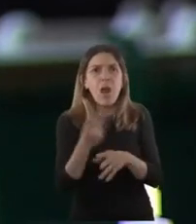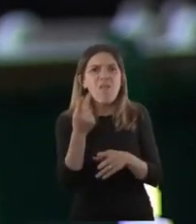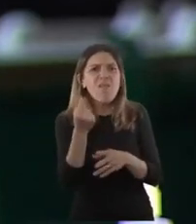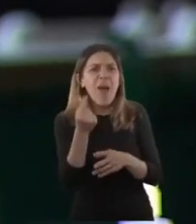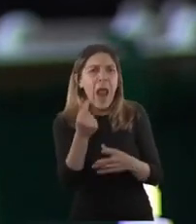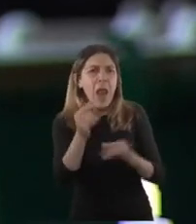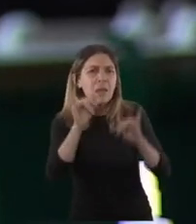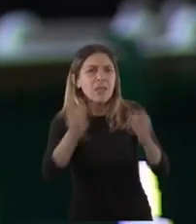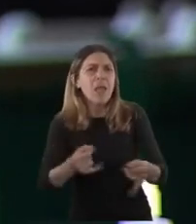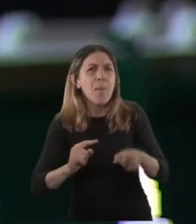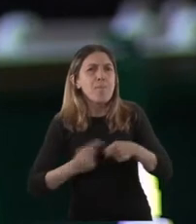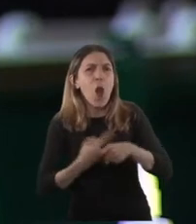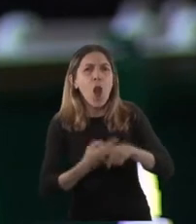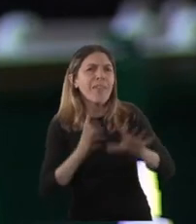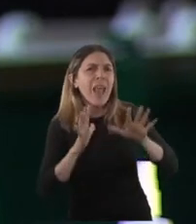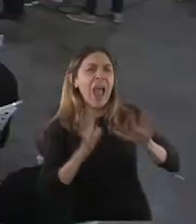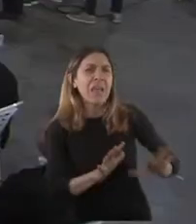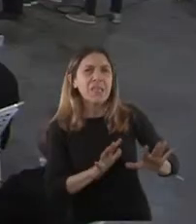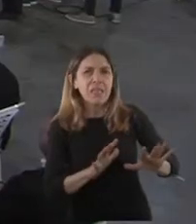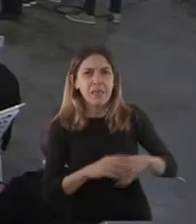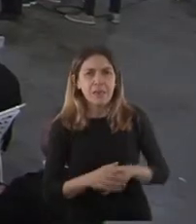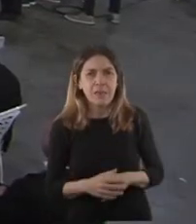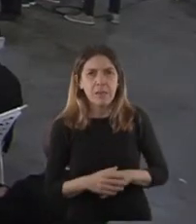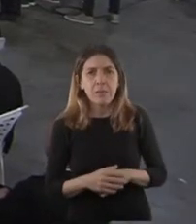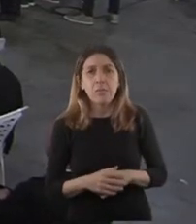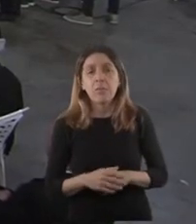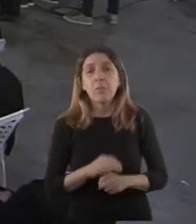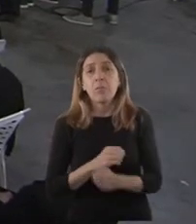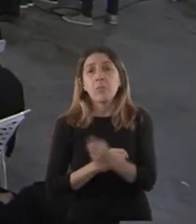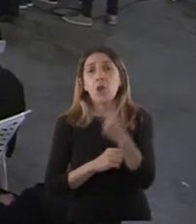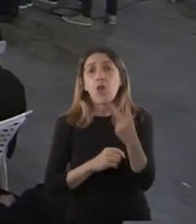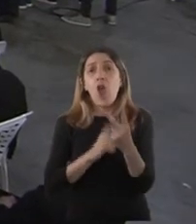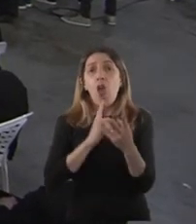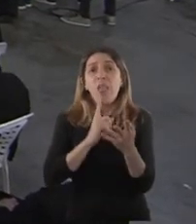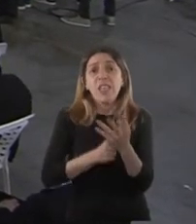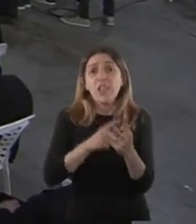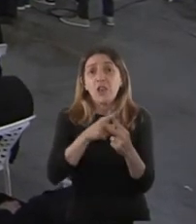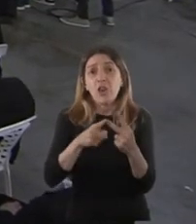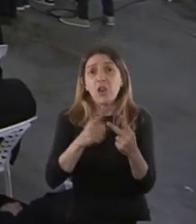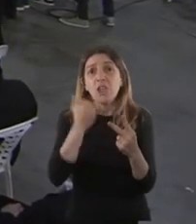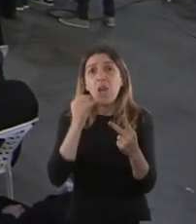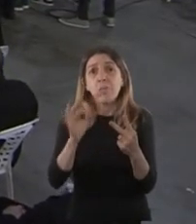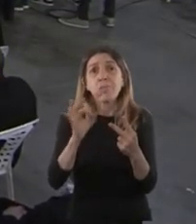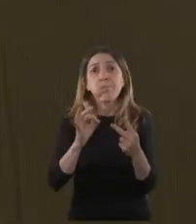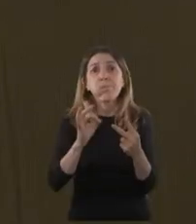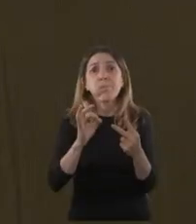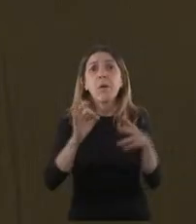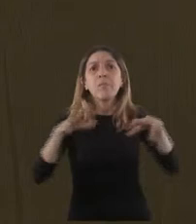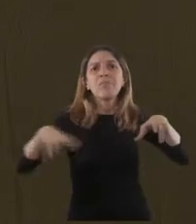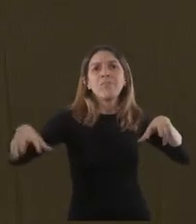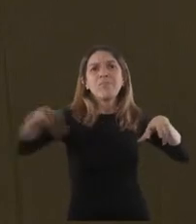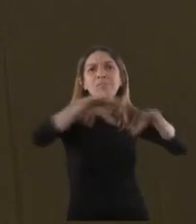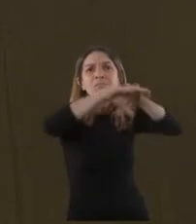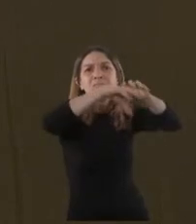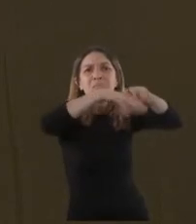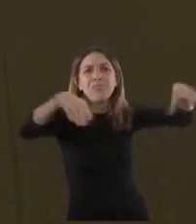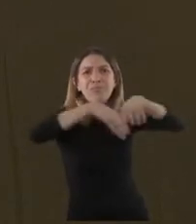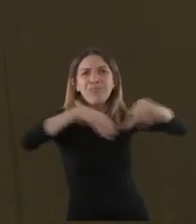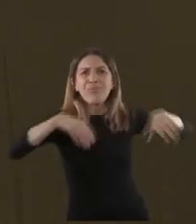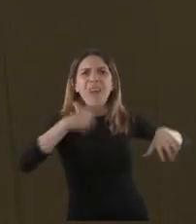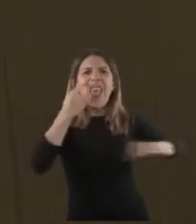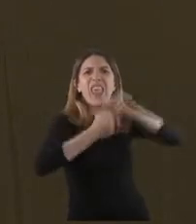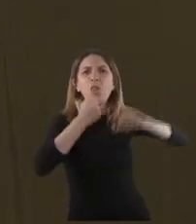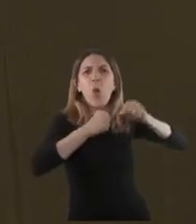políticas implementadas. Dos de ellas ya han sido mostradas. Parques industriales, una herramienta